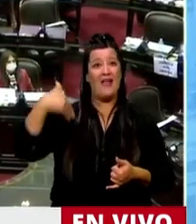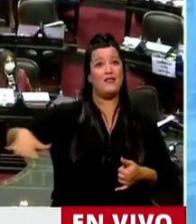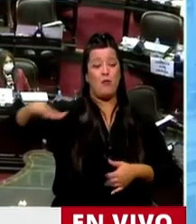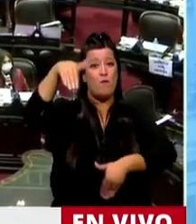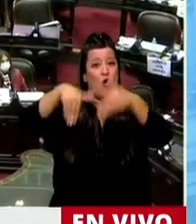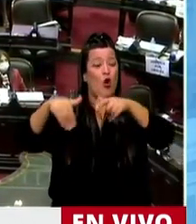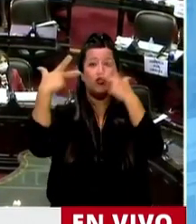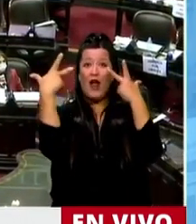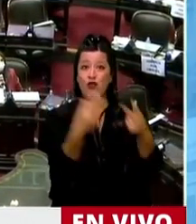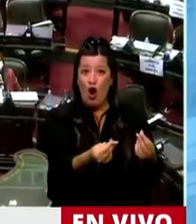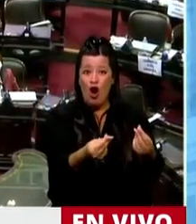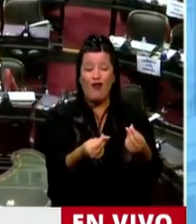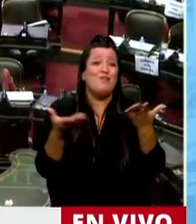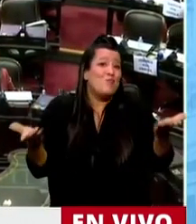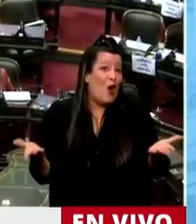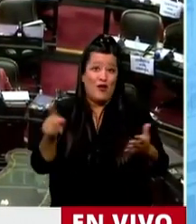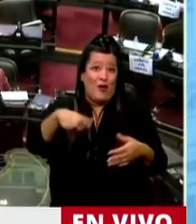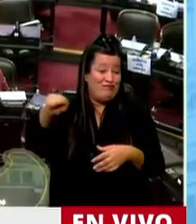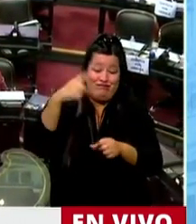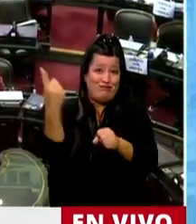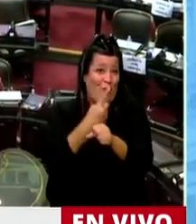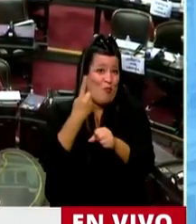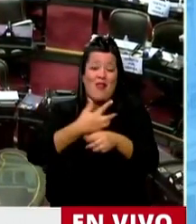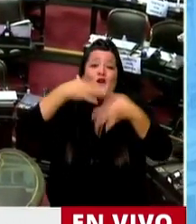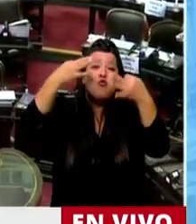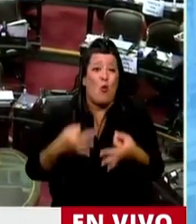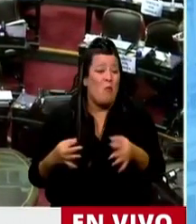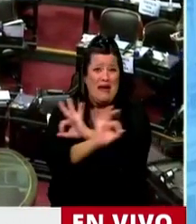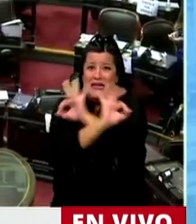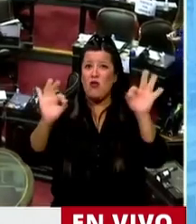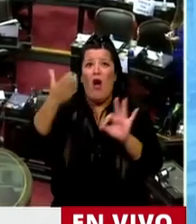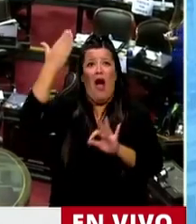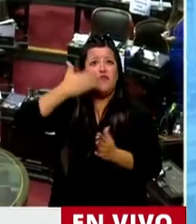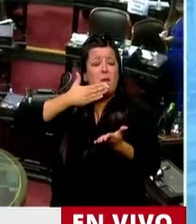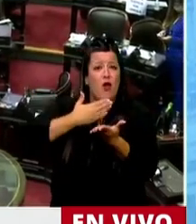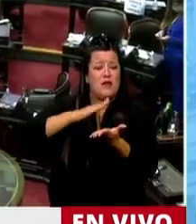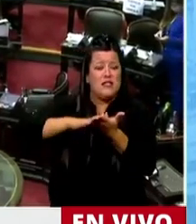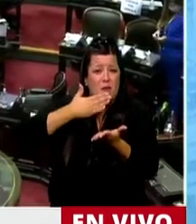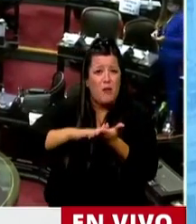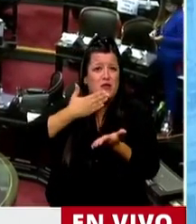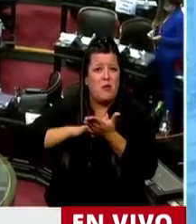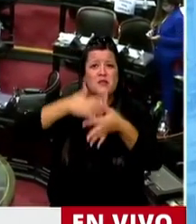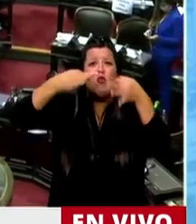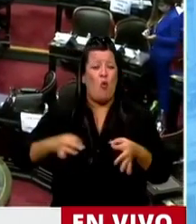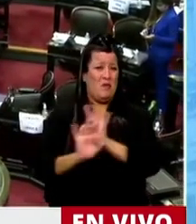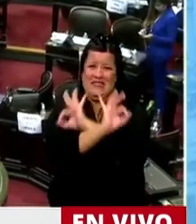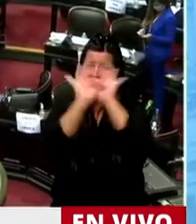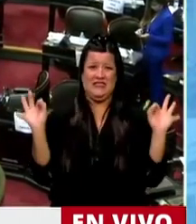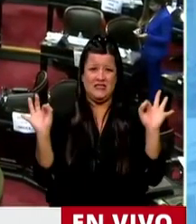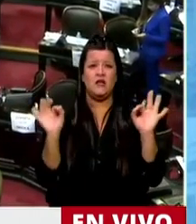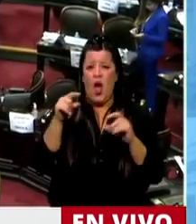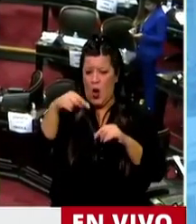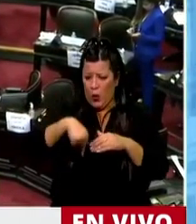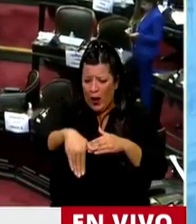es simplemente porque no fueron capaces de cumplir ninguna de las promesas que hicieron. Estamos avanzando en los próximos